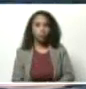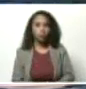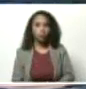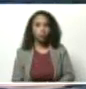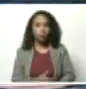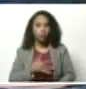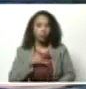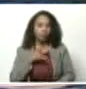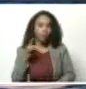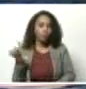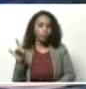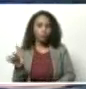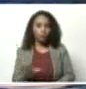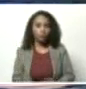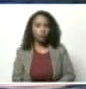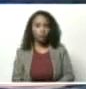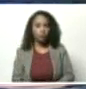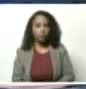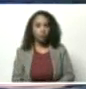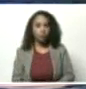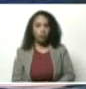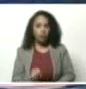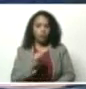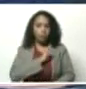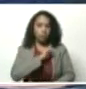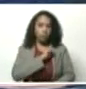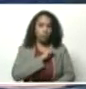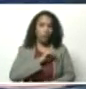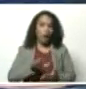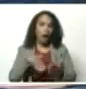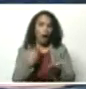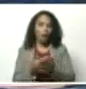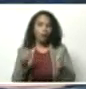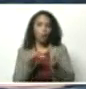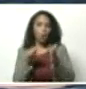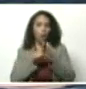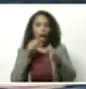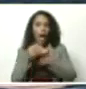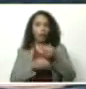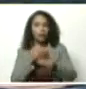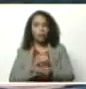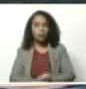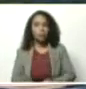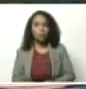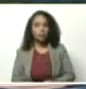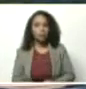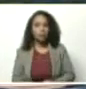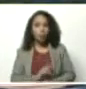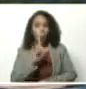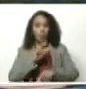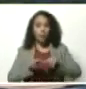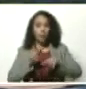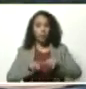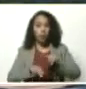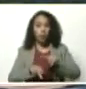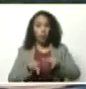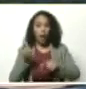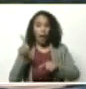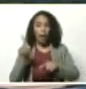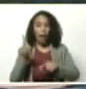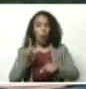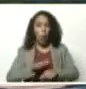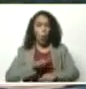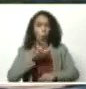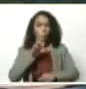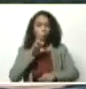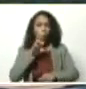¡Qué dolor! La xenofobia, ¿hasta dónde ha llegado? Que un niño venezolano fue